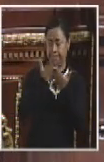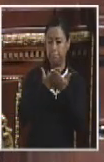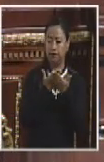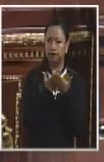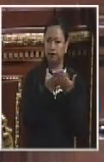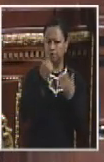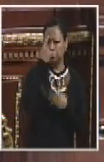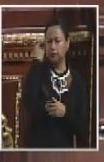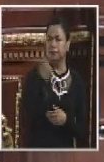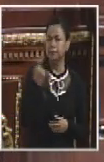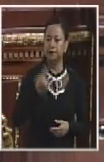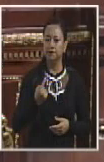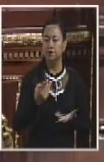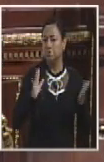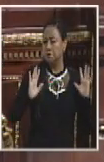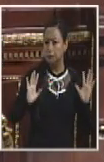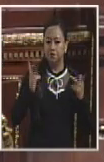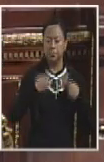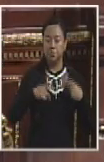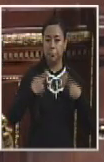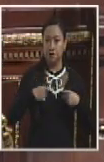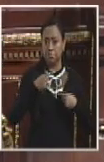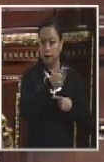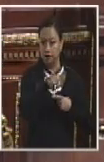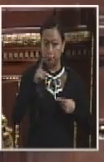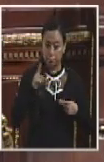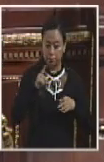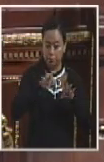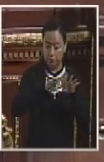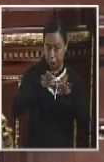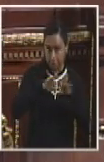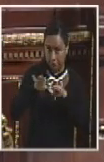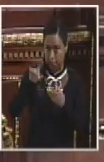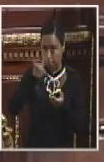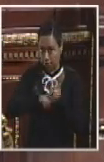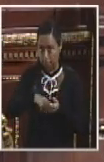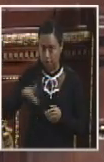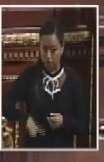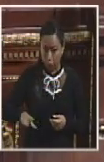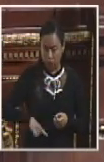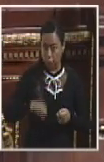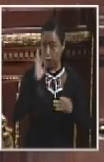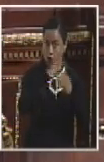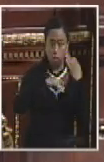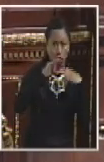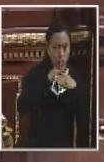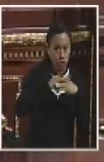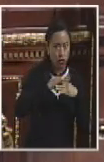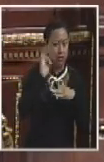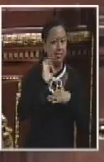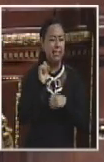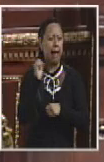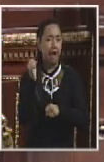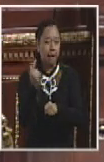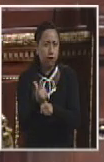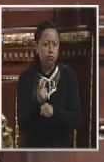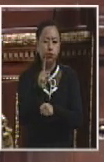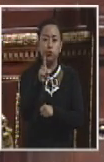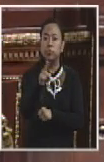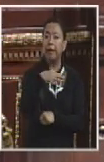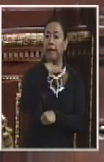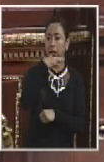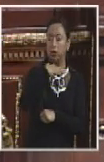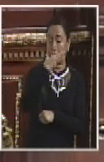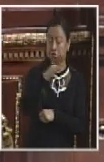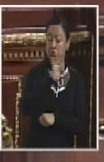es para que cualquier funcionario pueda ser investigado y, en su caso, acusado por delitos de corrupción,